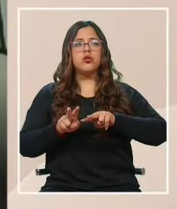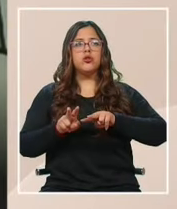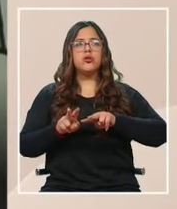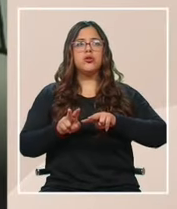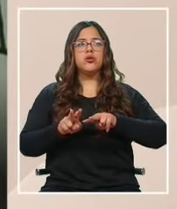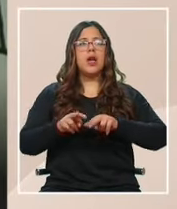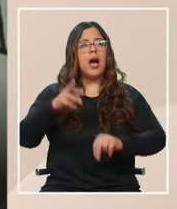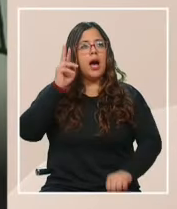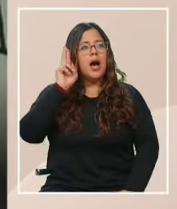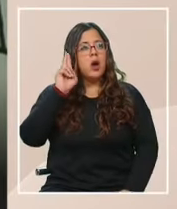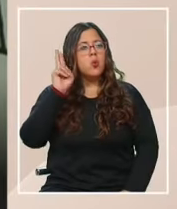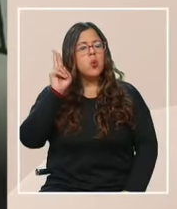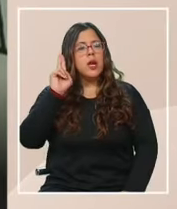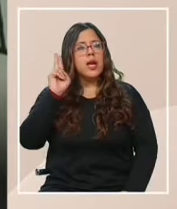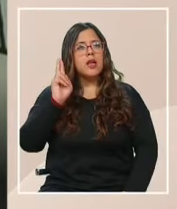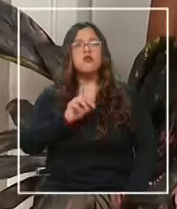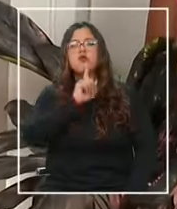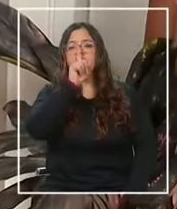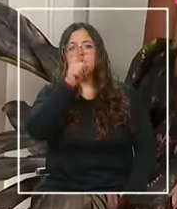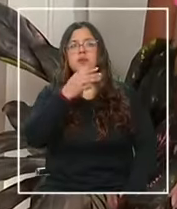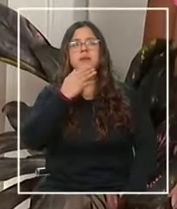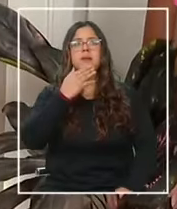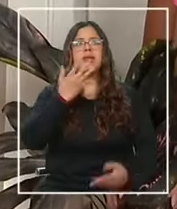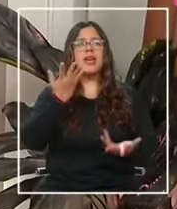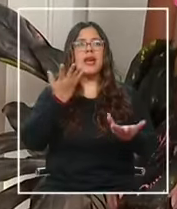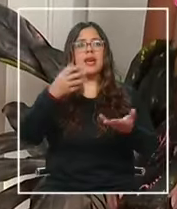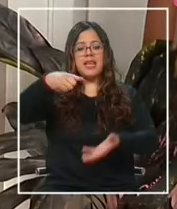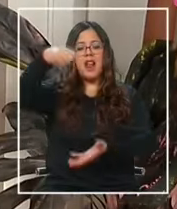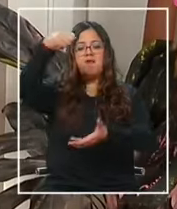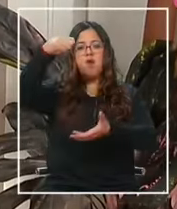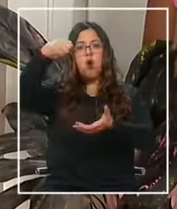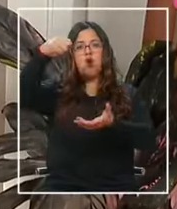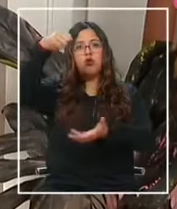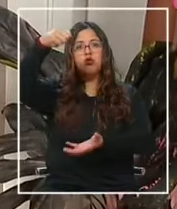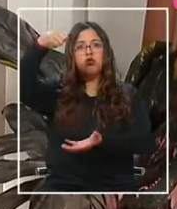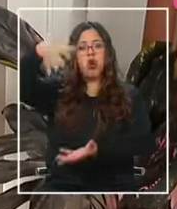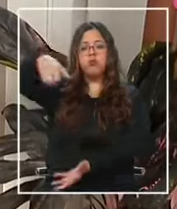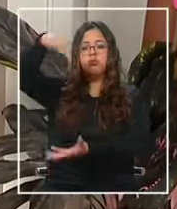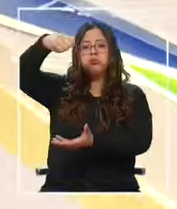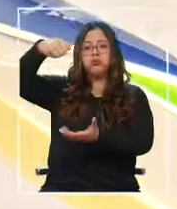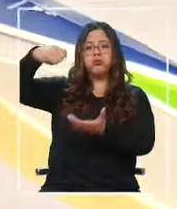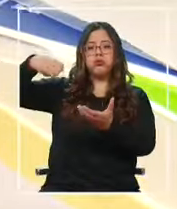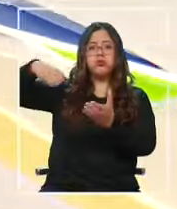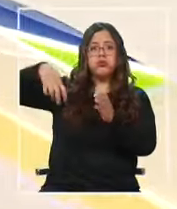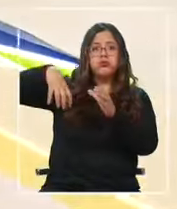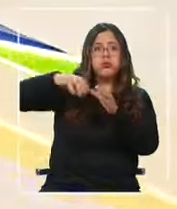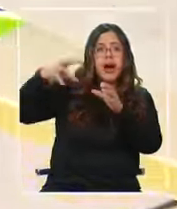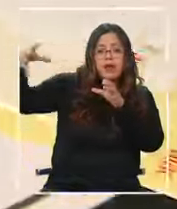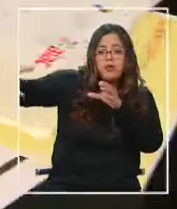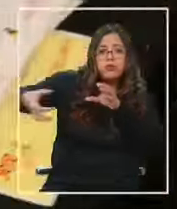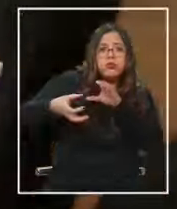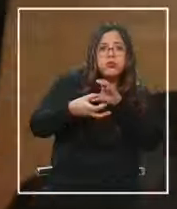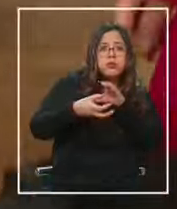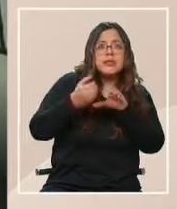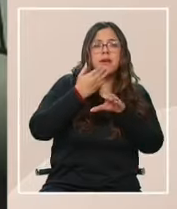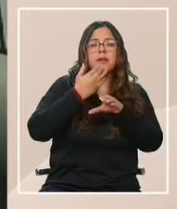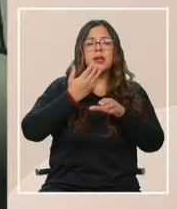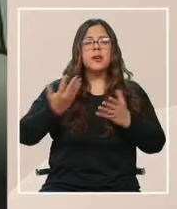a ciertos ruidos, acostumbrándolos al bolsito, a la jaula, y al mismo tiempo poder apoyarlos con algún tipo